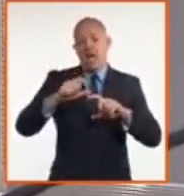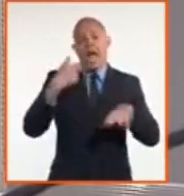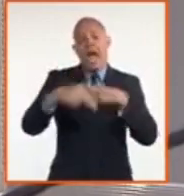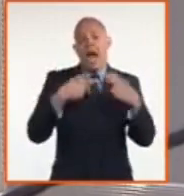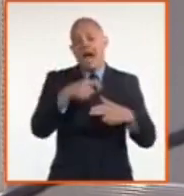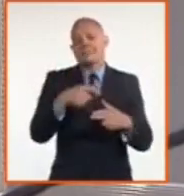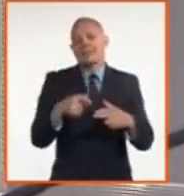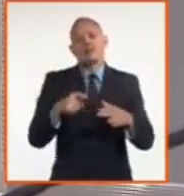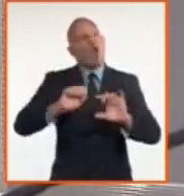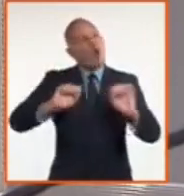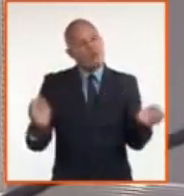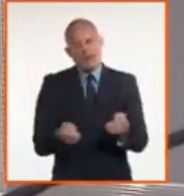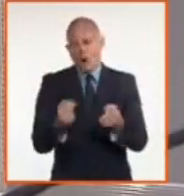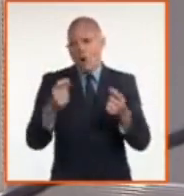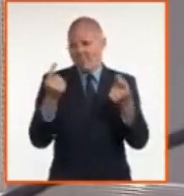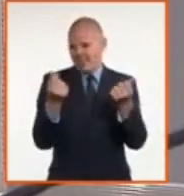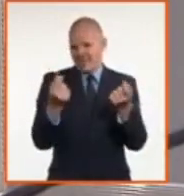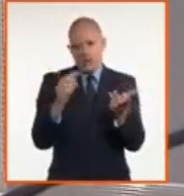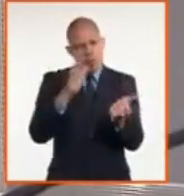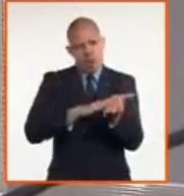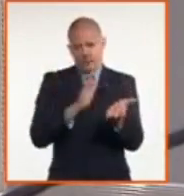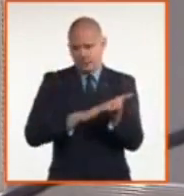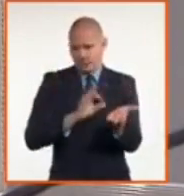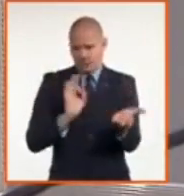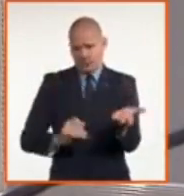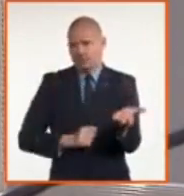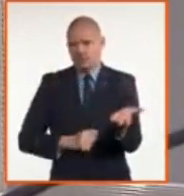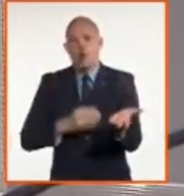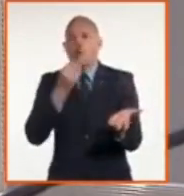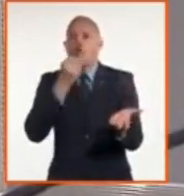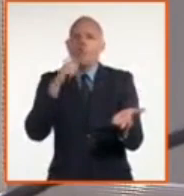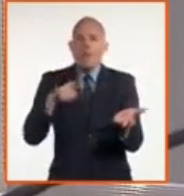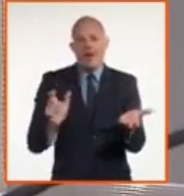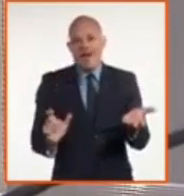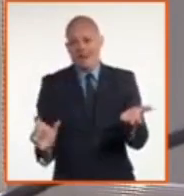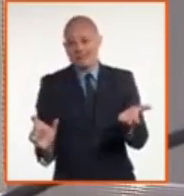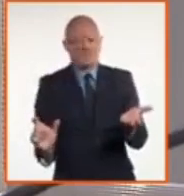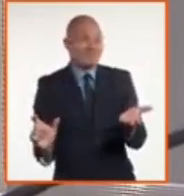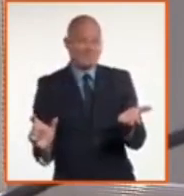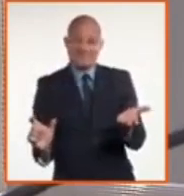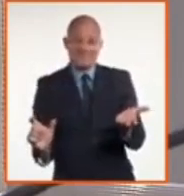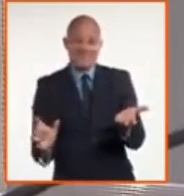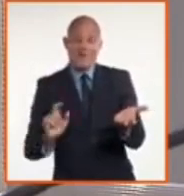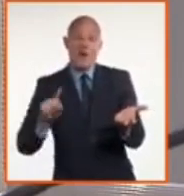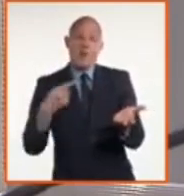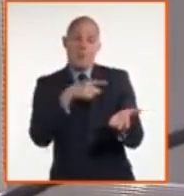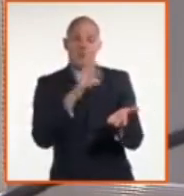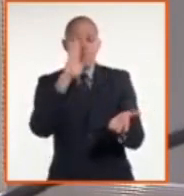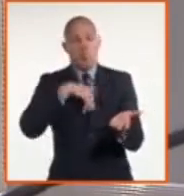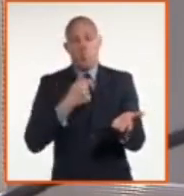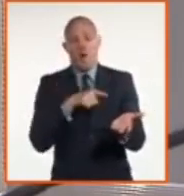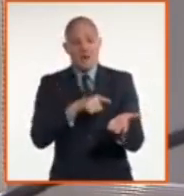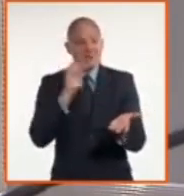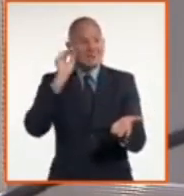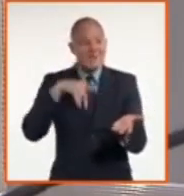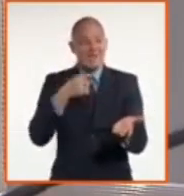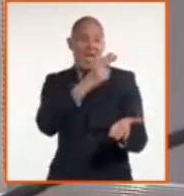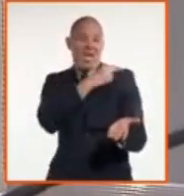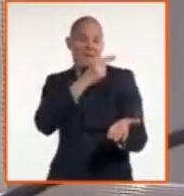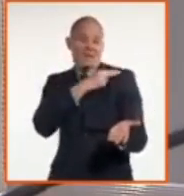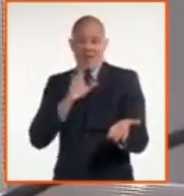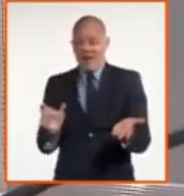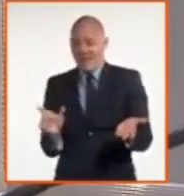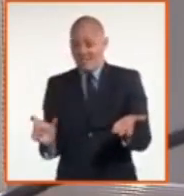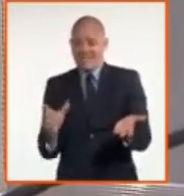las cuentas bancarias y la otra forma es también que pueden hacerlo a través de operaciones con